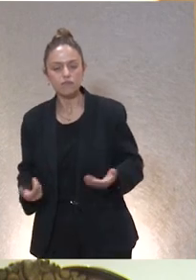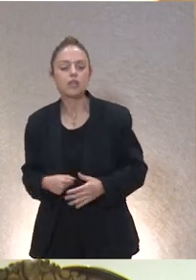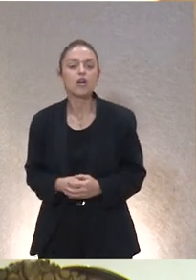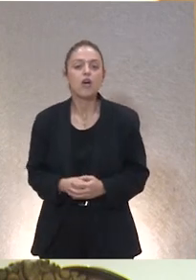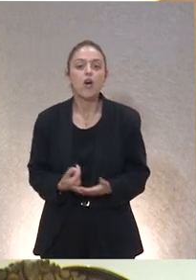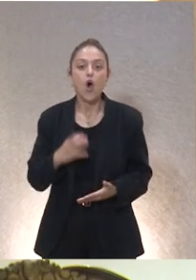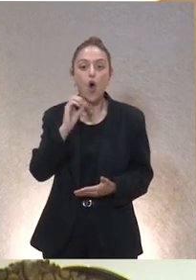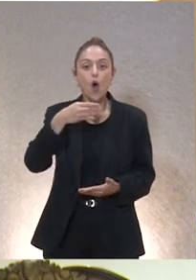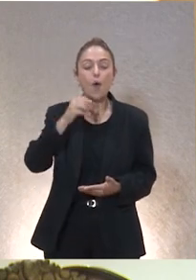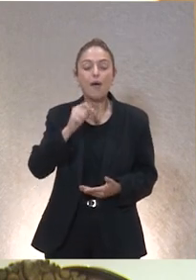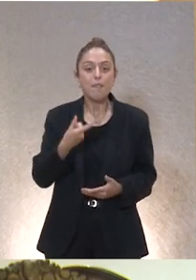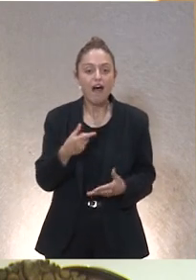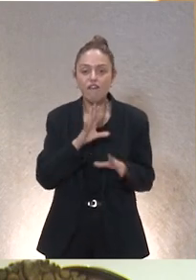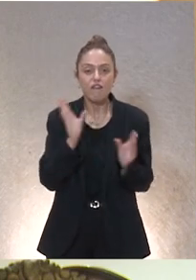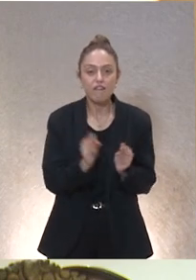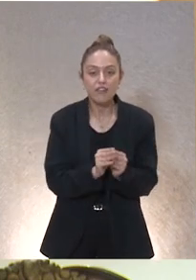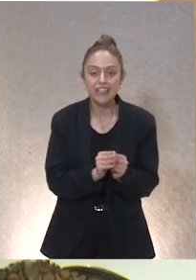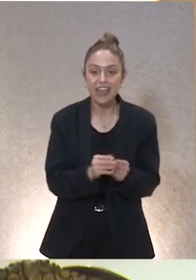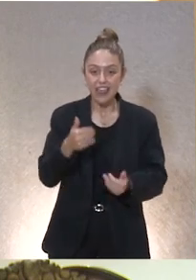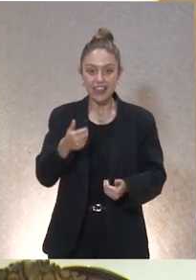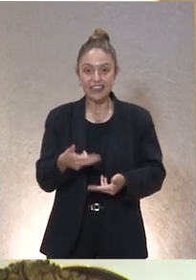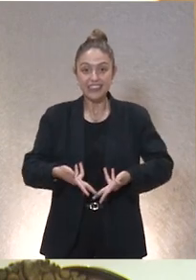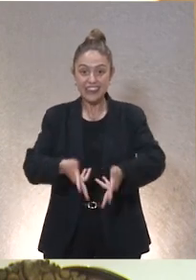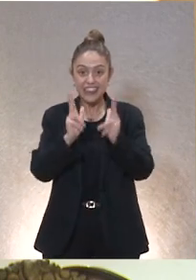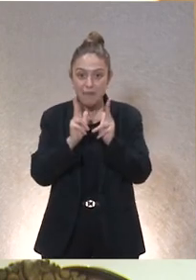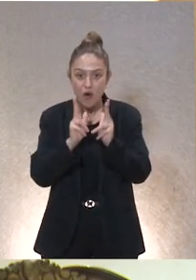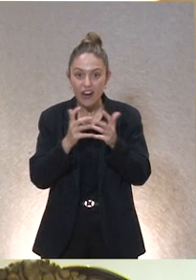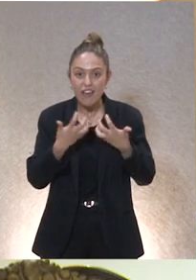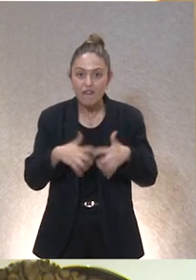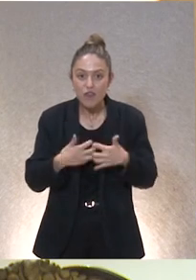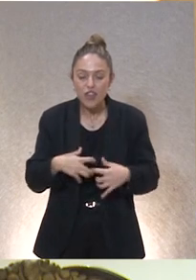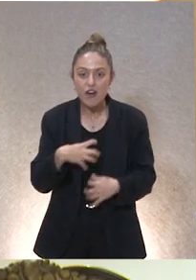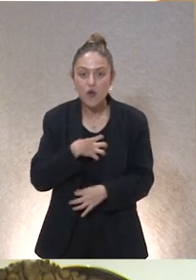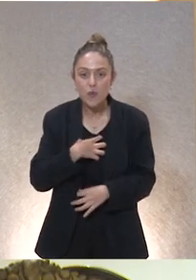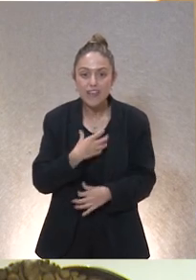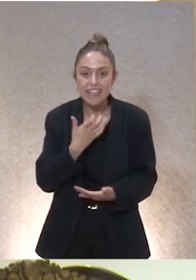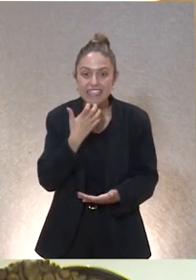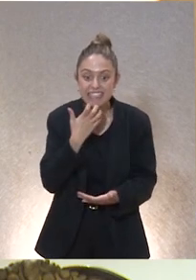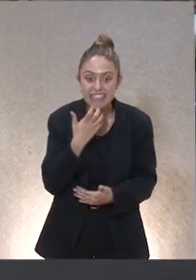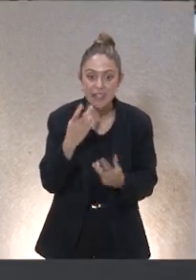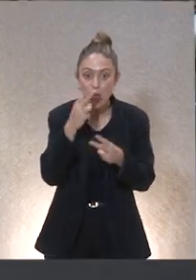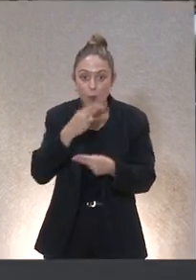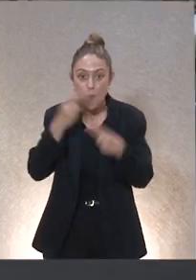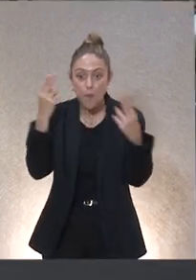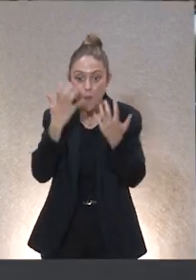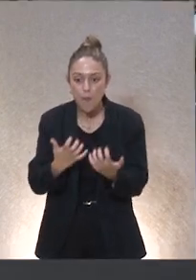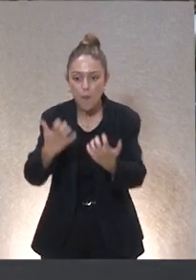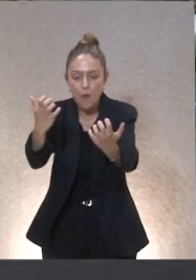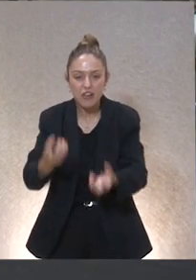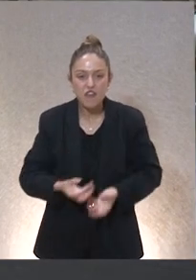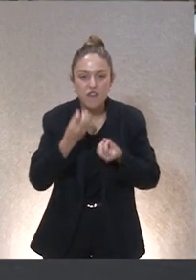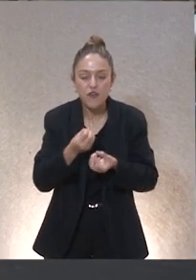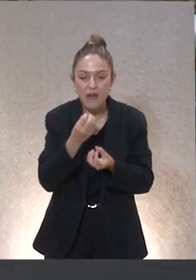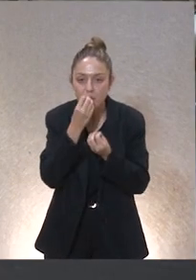Obama esta democracia no puede funcionar sino un electorado razonablemente bien informado Y esa es la razón